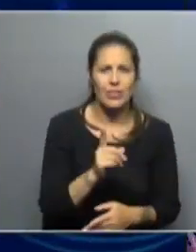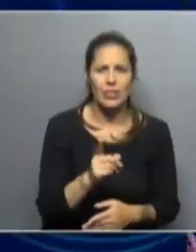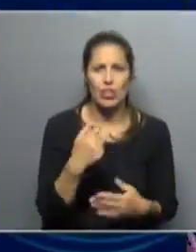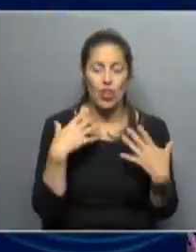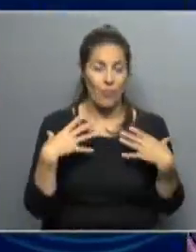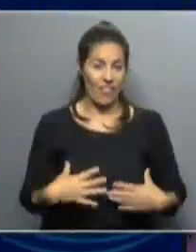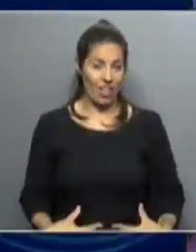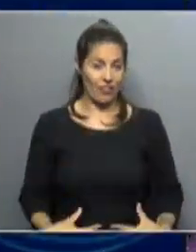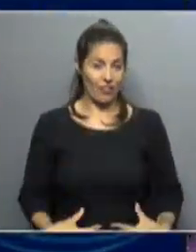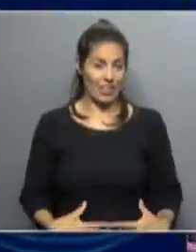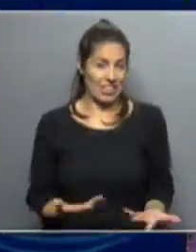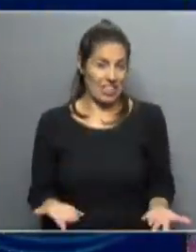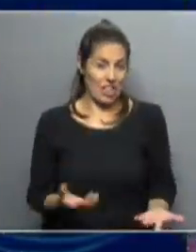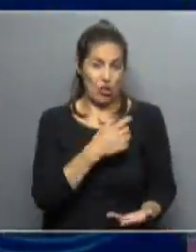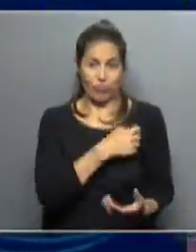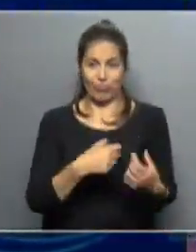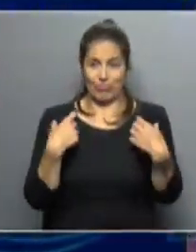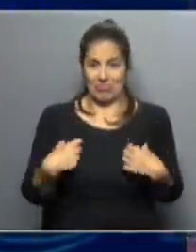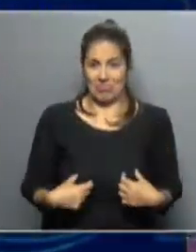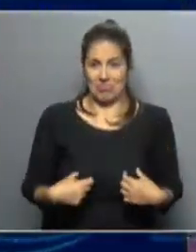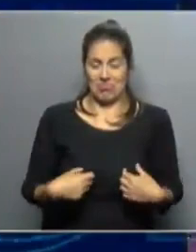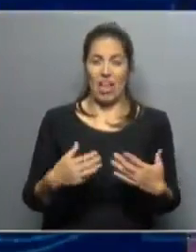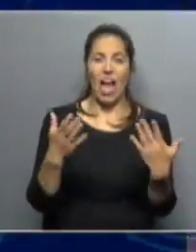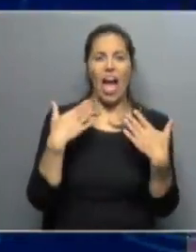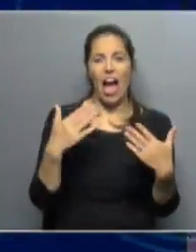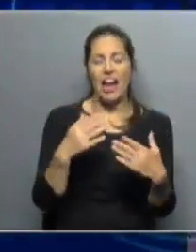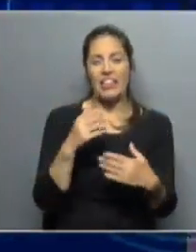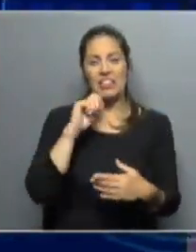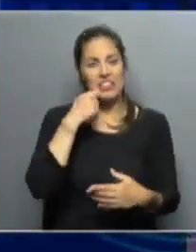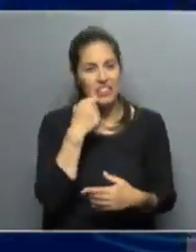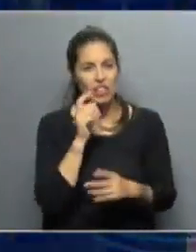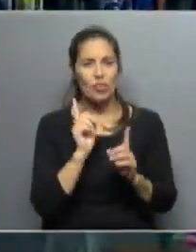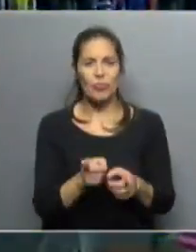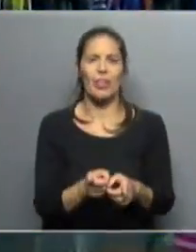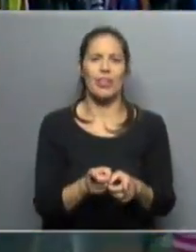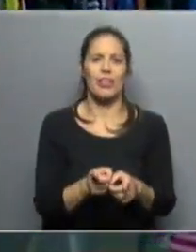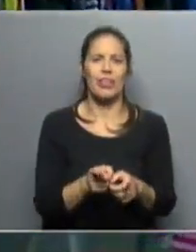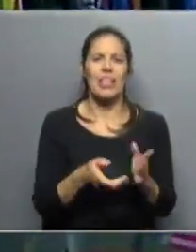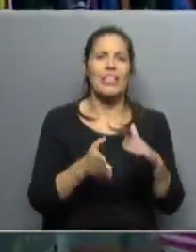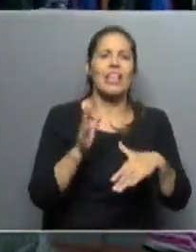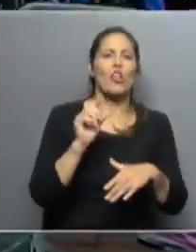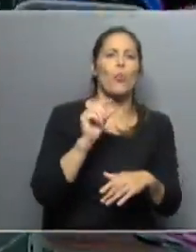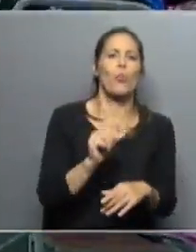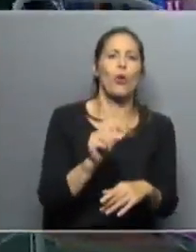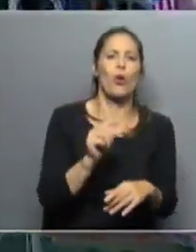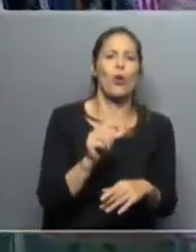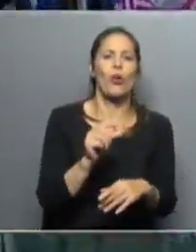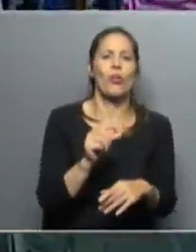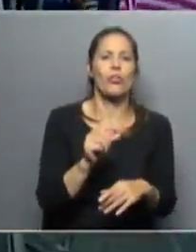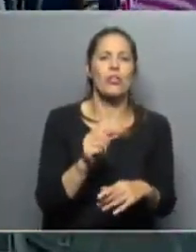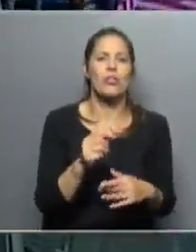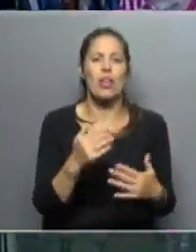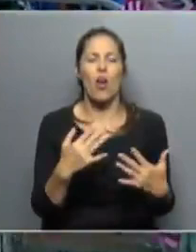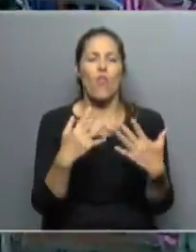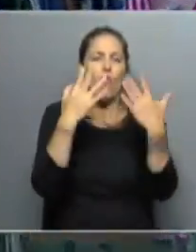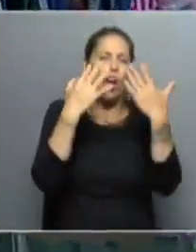con este vestido, está el aire fresquito, saliendo un poquito de ese vapor